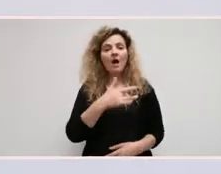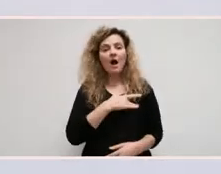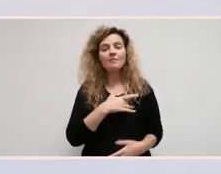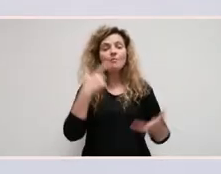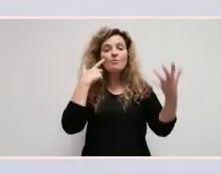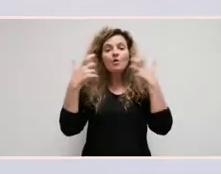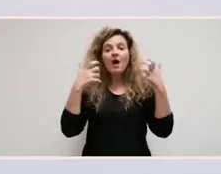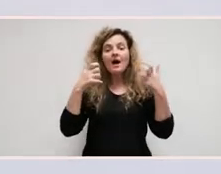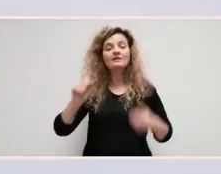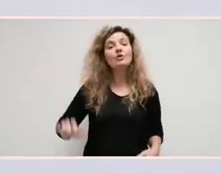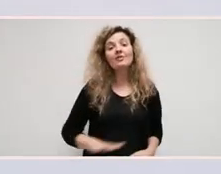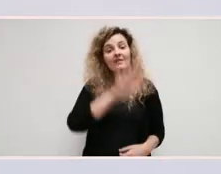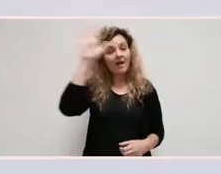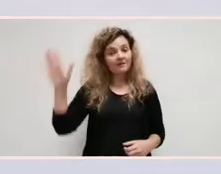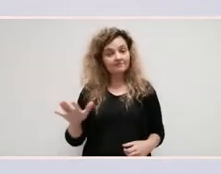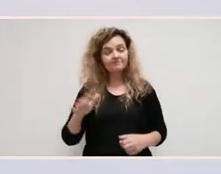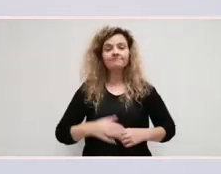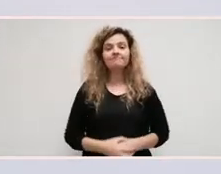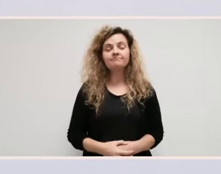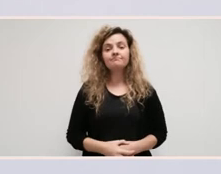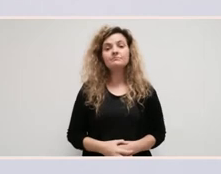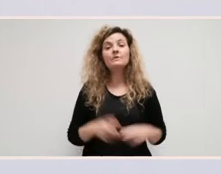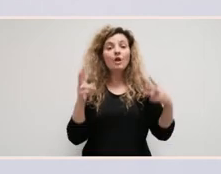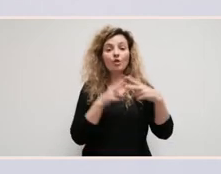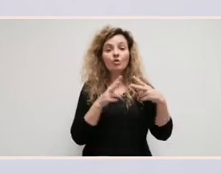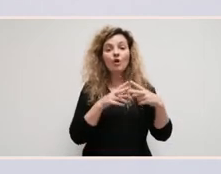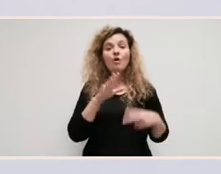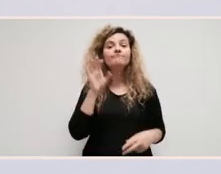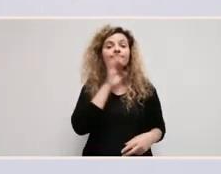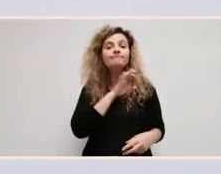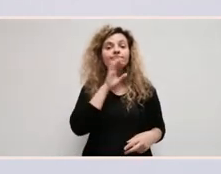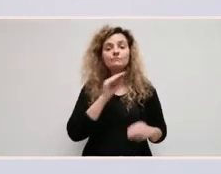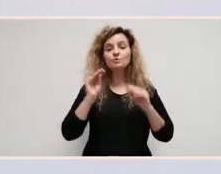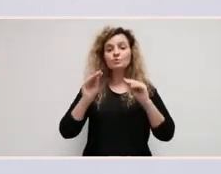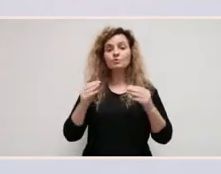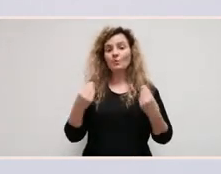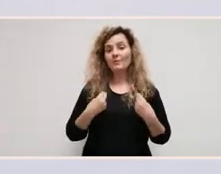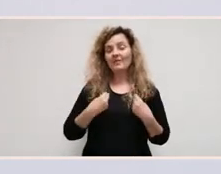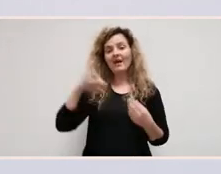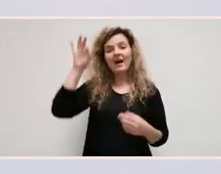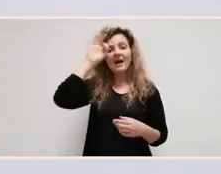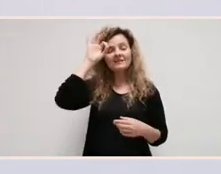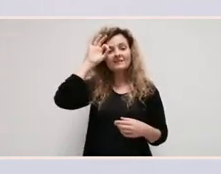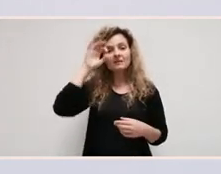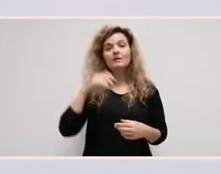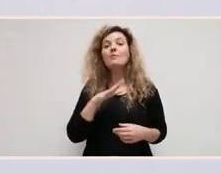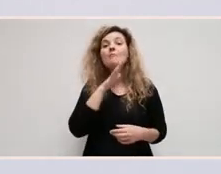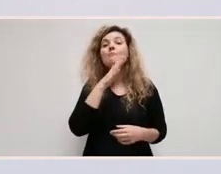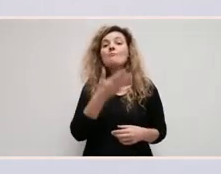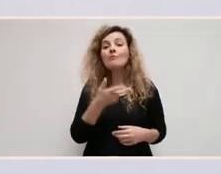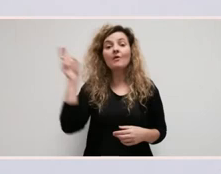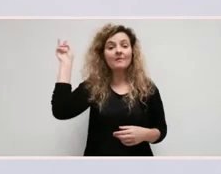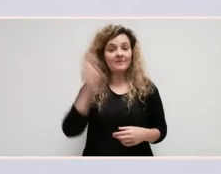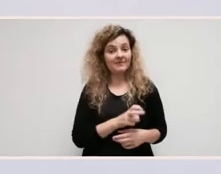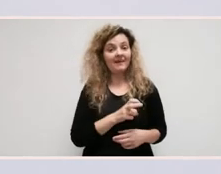esta paisón, este amor por la arte oriental? Bueno, pues son dos feitos anecdóticos en la vida de Castelao que